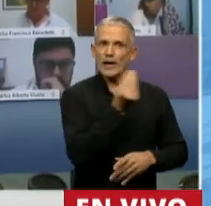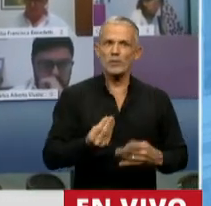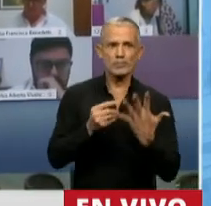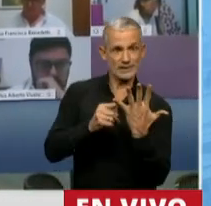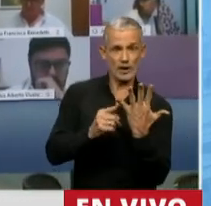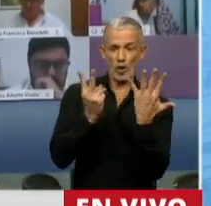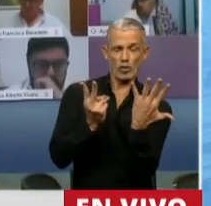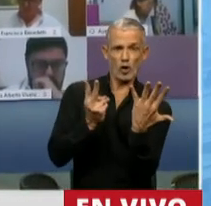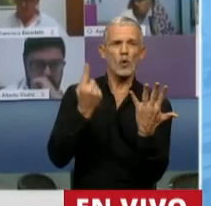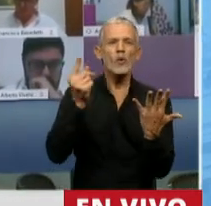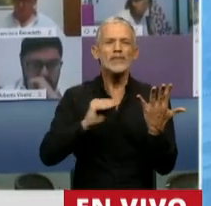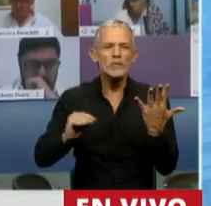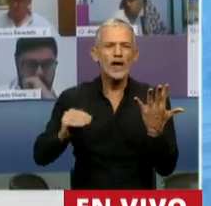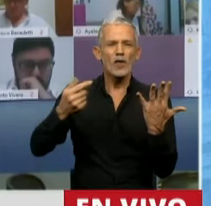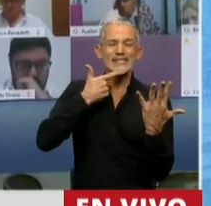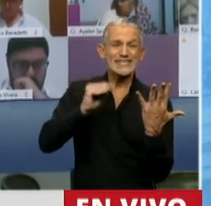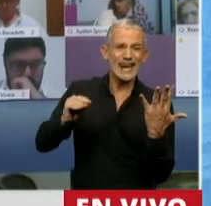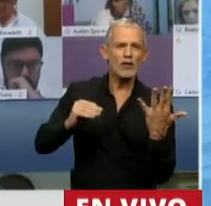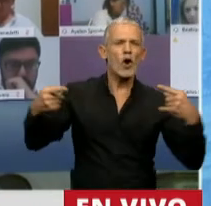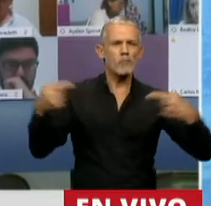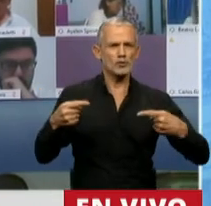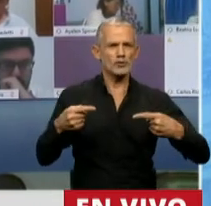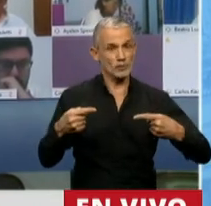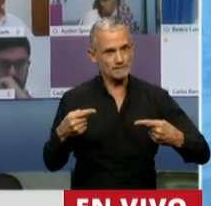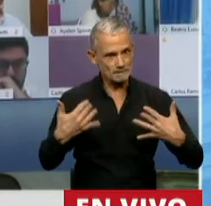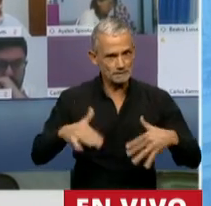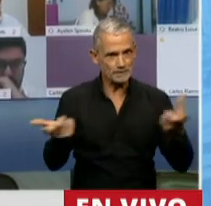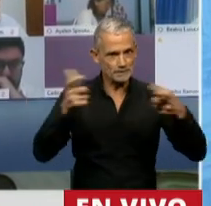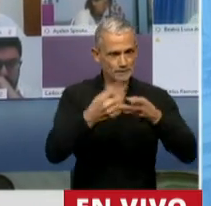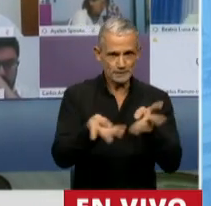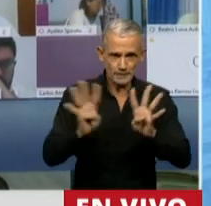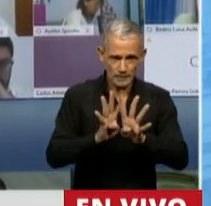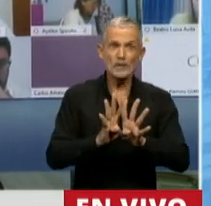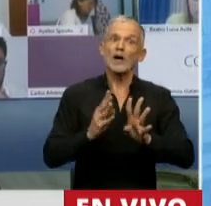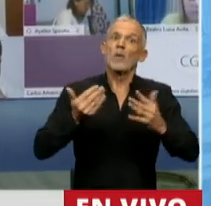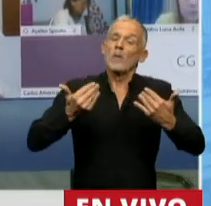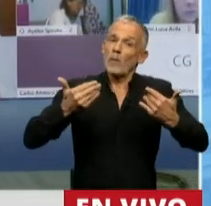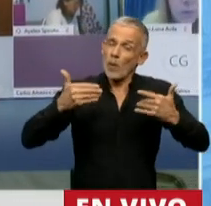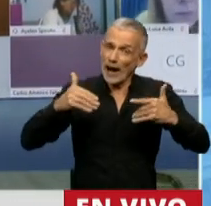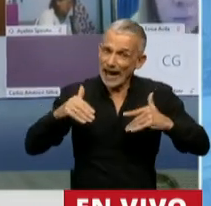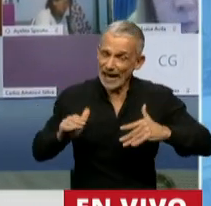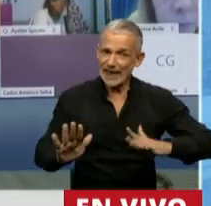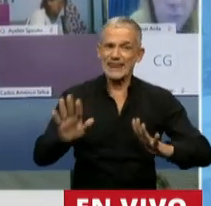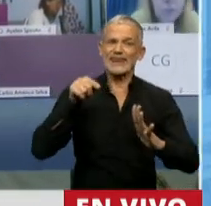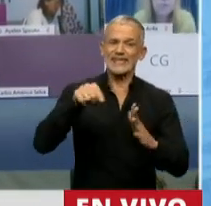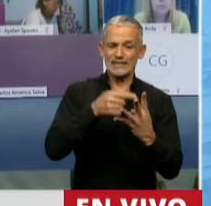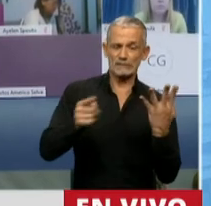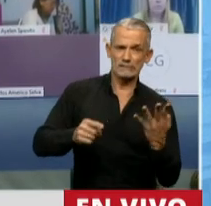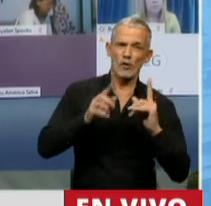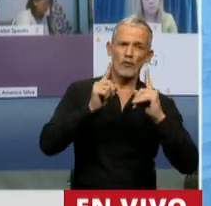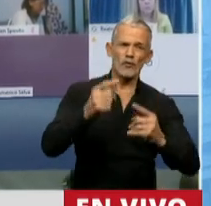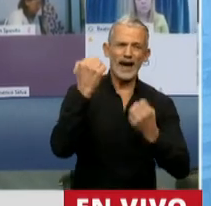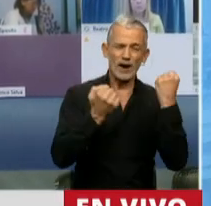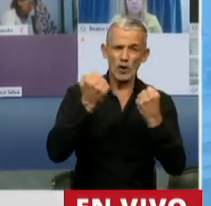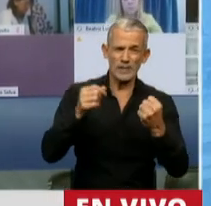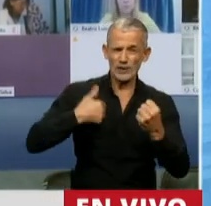un senador y un diputado de la oposición. Es decir, es un comité que podría, digamos, propender a que en vez de sostener la economía de